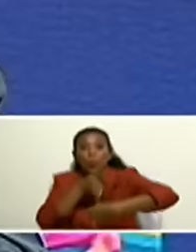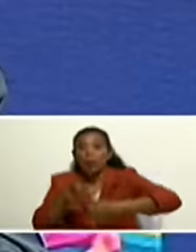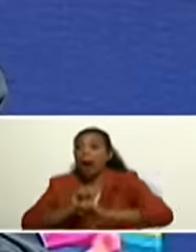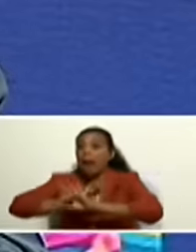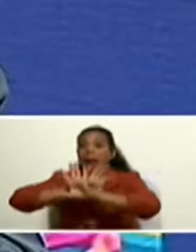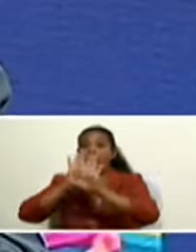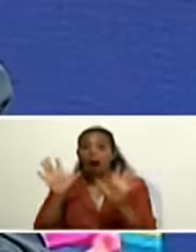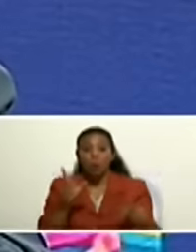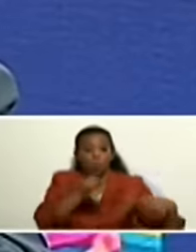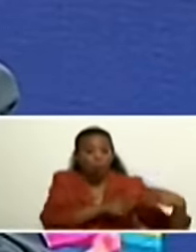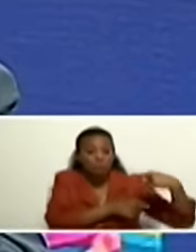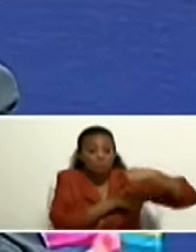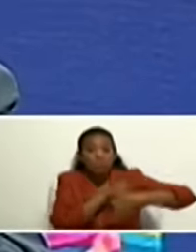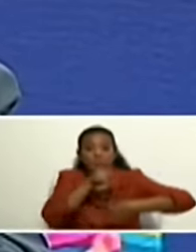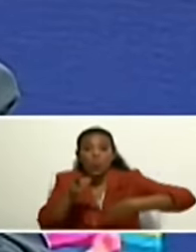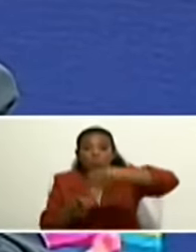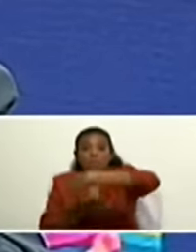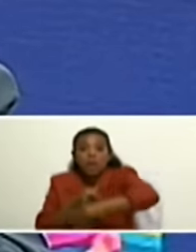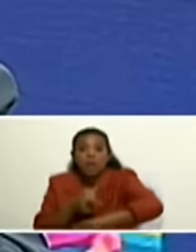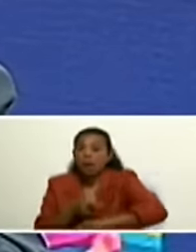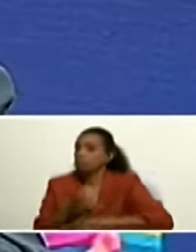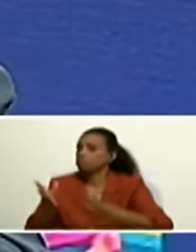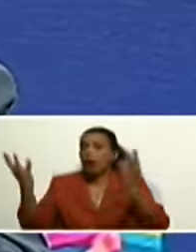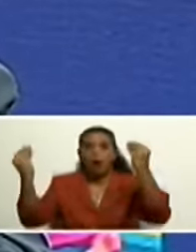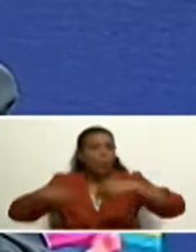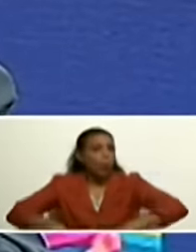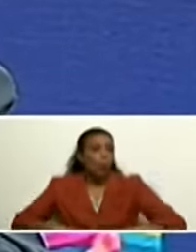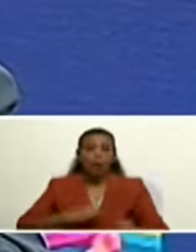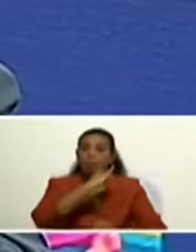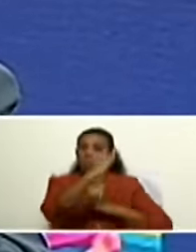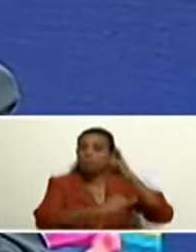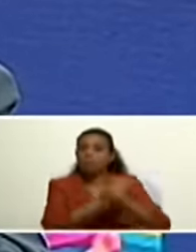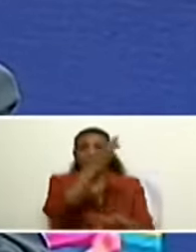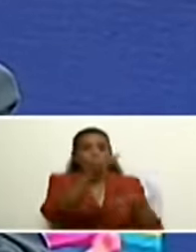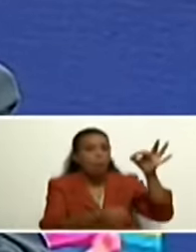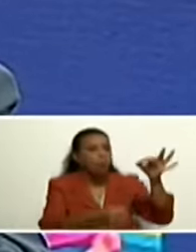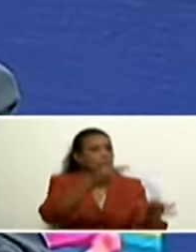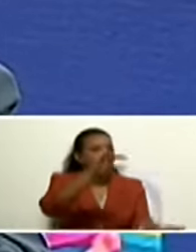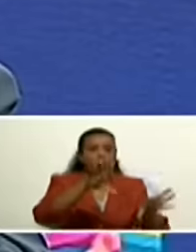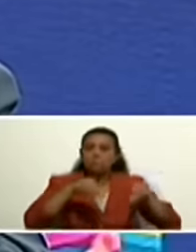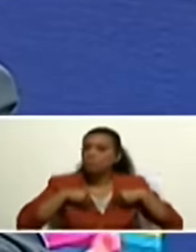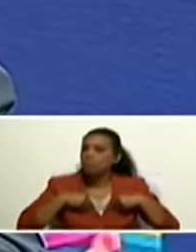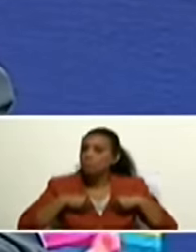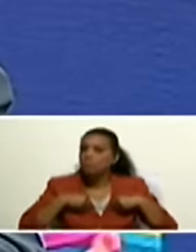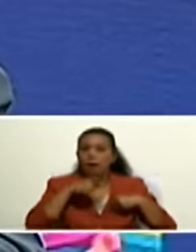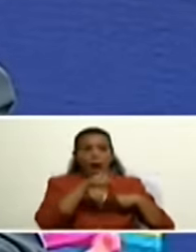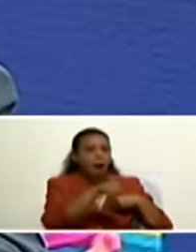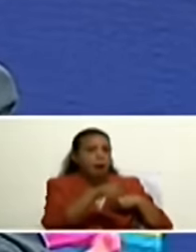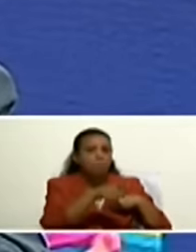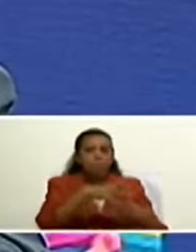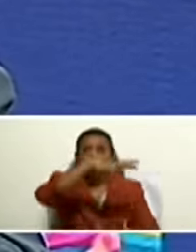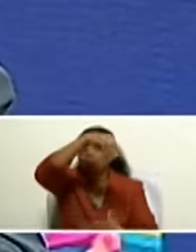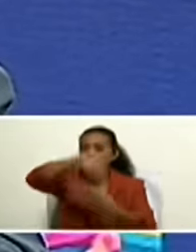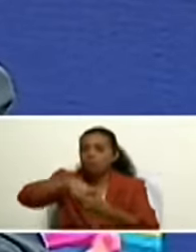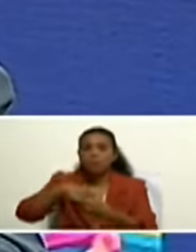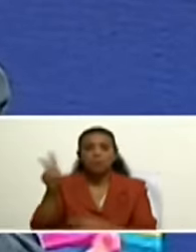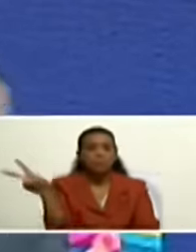claro que no reconoce la Corte Internacional de Justicia y su